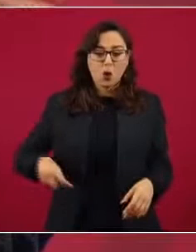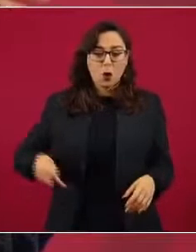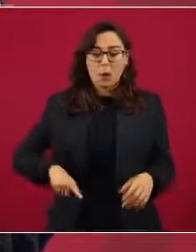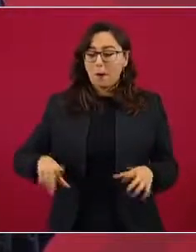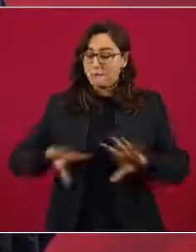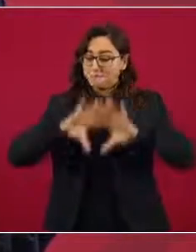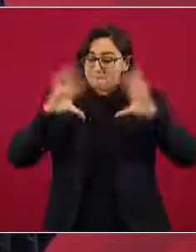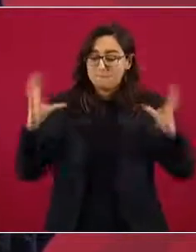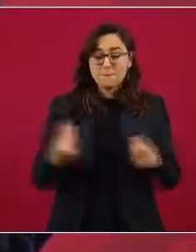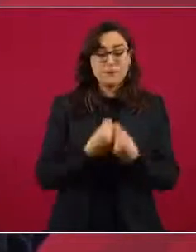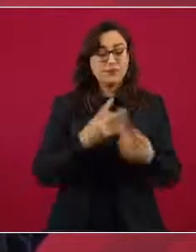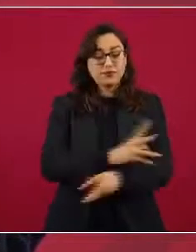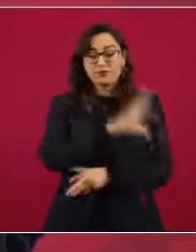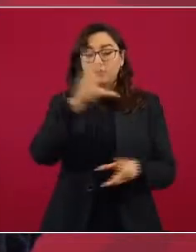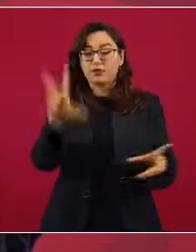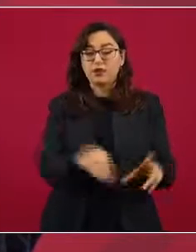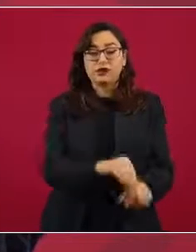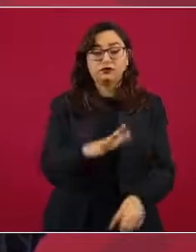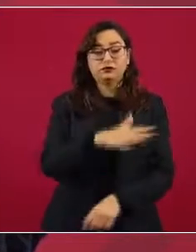las medicinas,